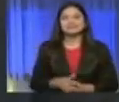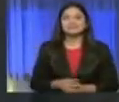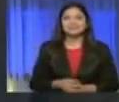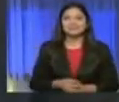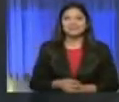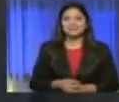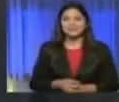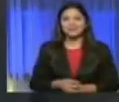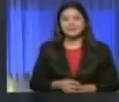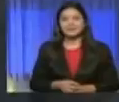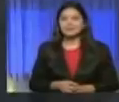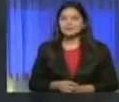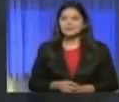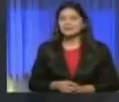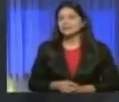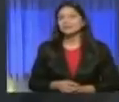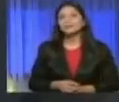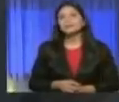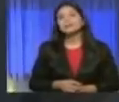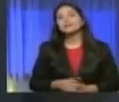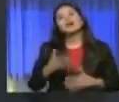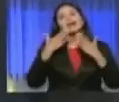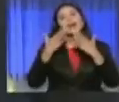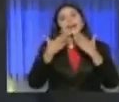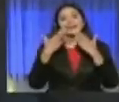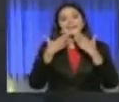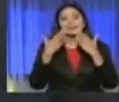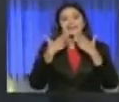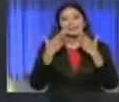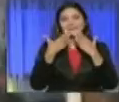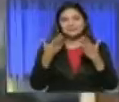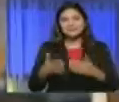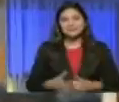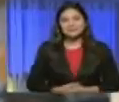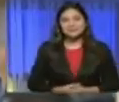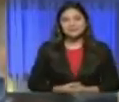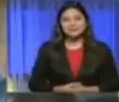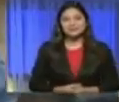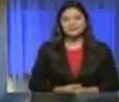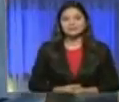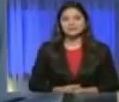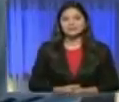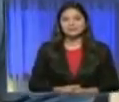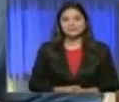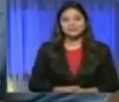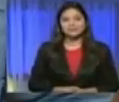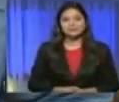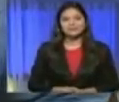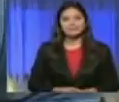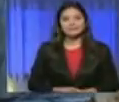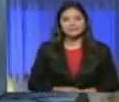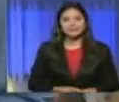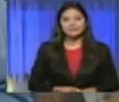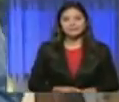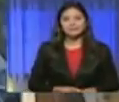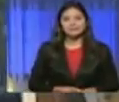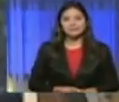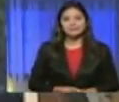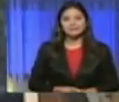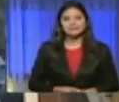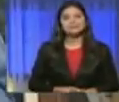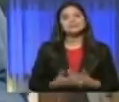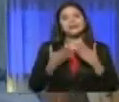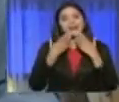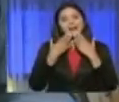durante estos días. Muchas gracias. Muchas gracias, compañero. Su Chi Chen,